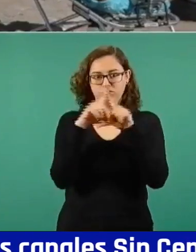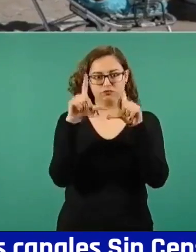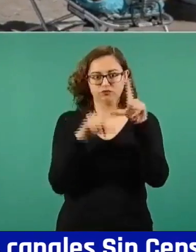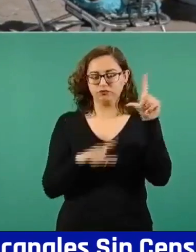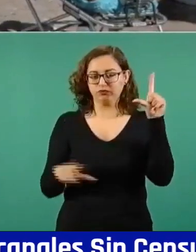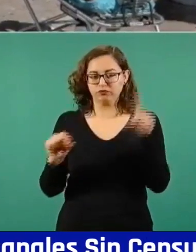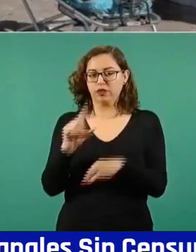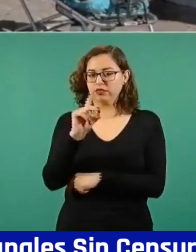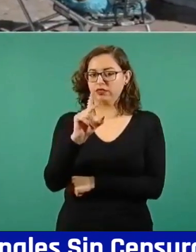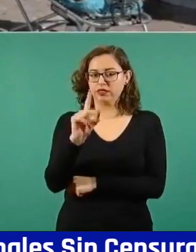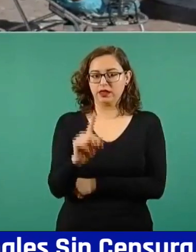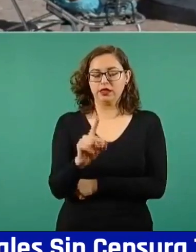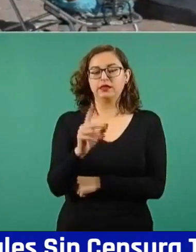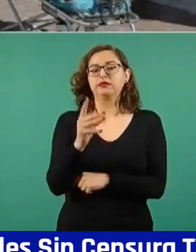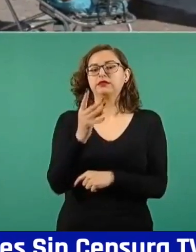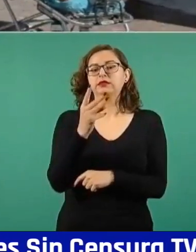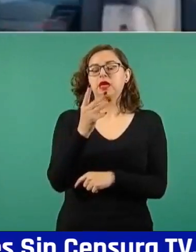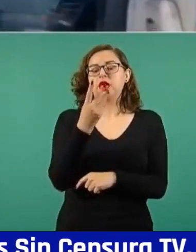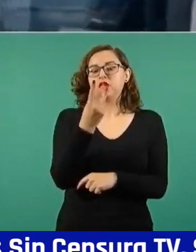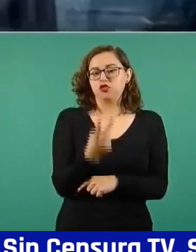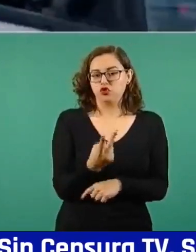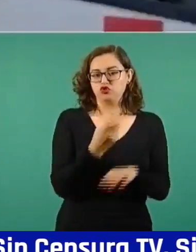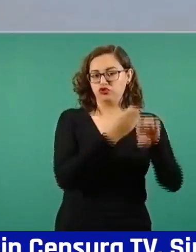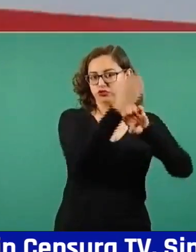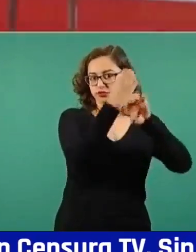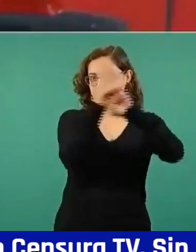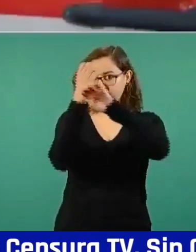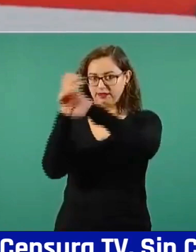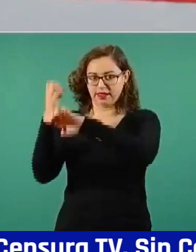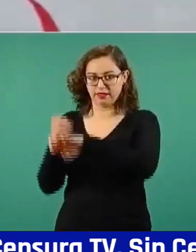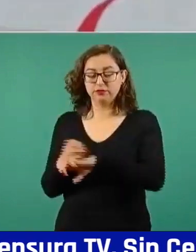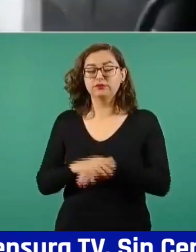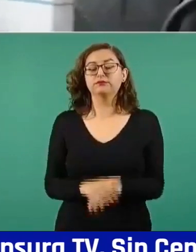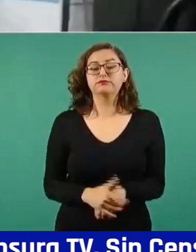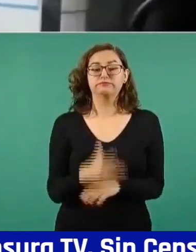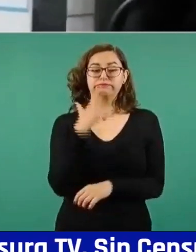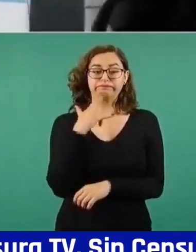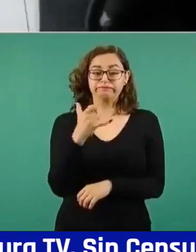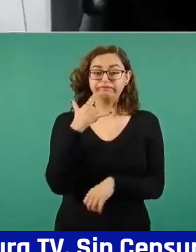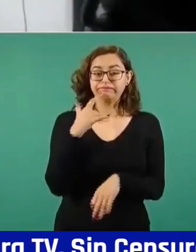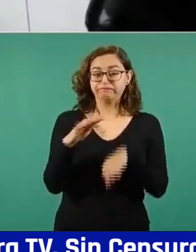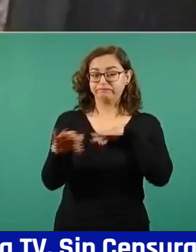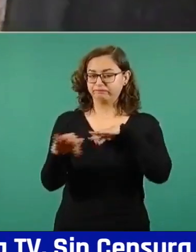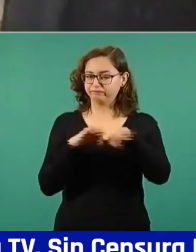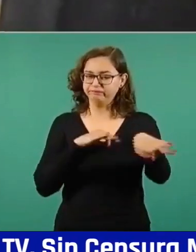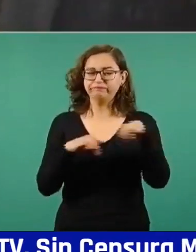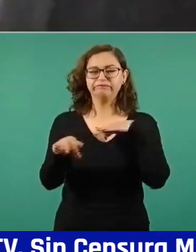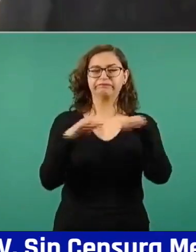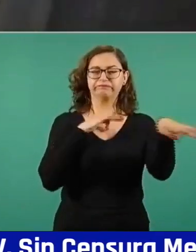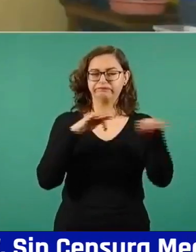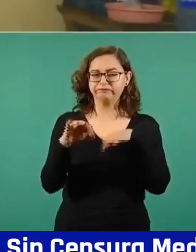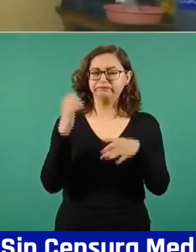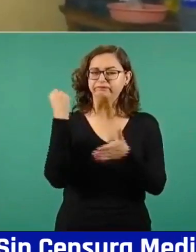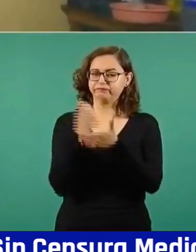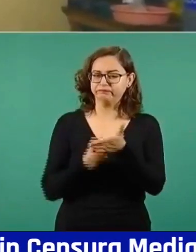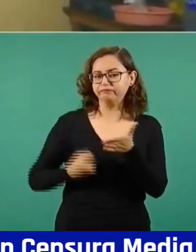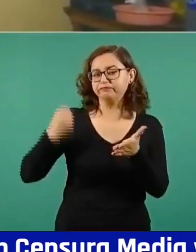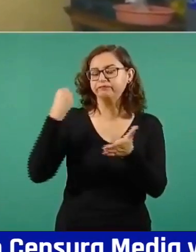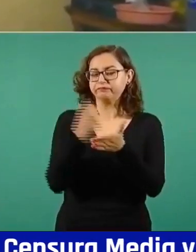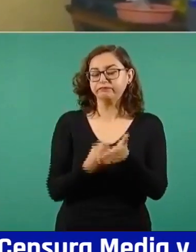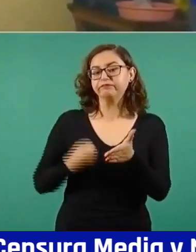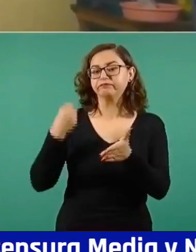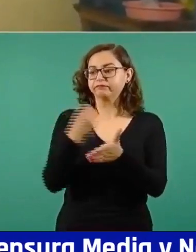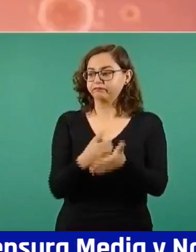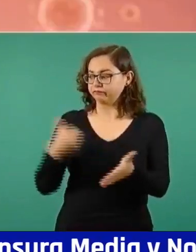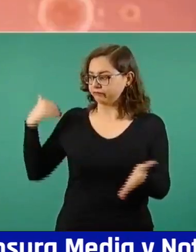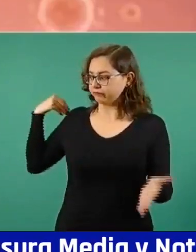en las 32 delegaciones estatales. El esfuerzo y el trabajo incansable de las y los voluntarios a nivel nacional ha